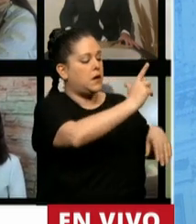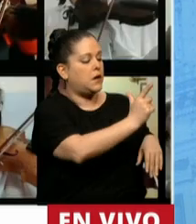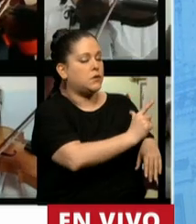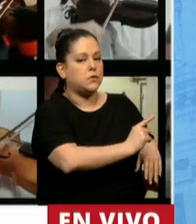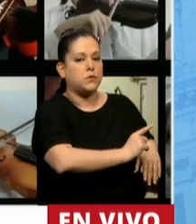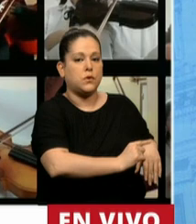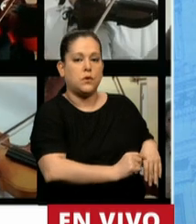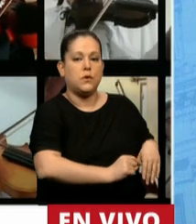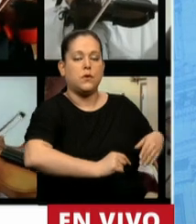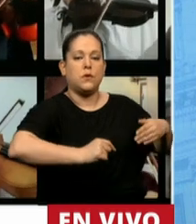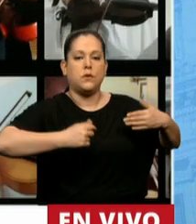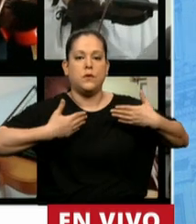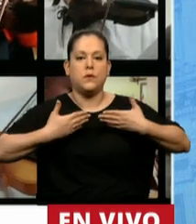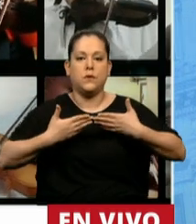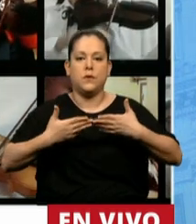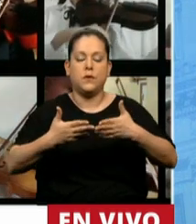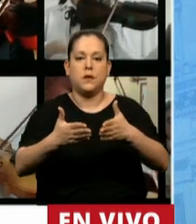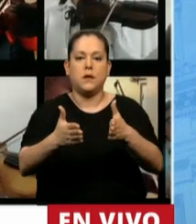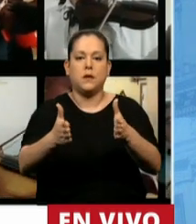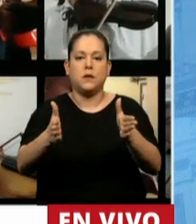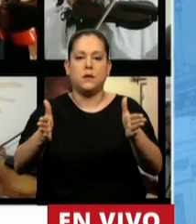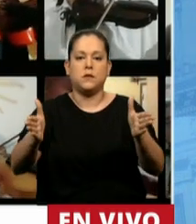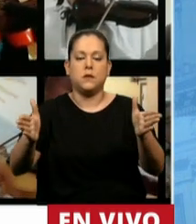igualdad su trono